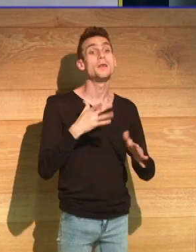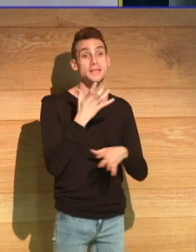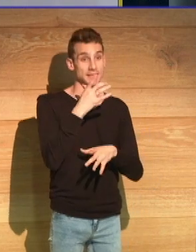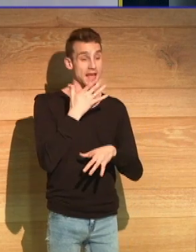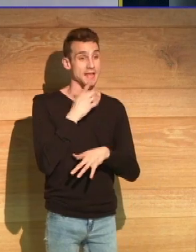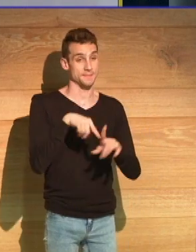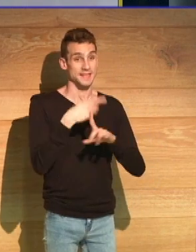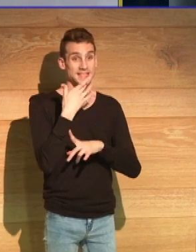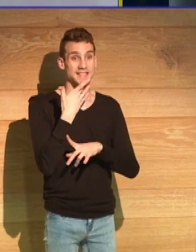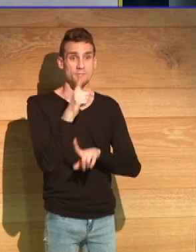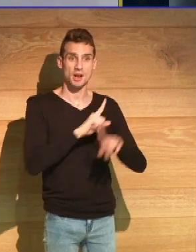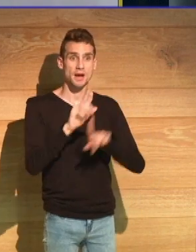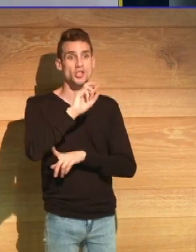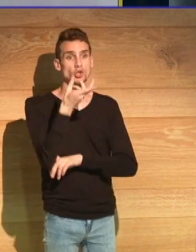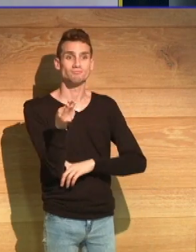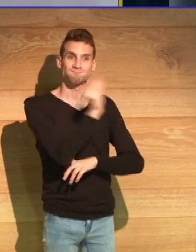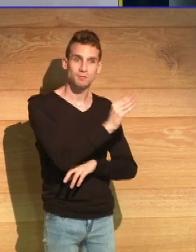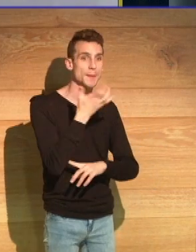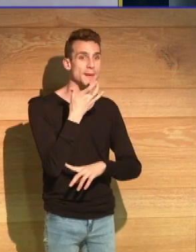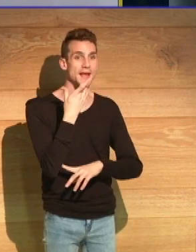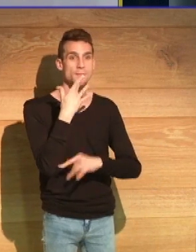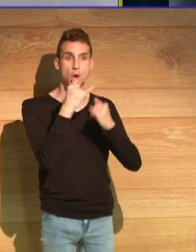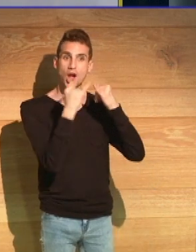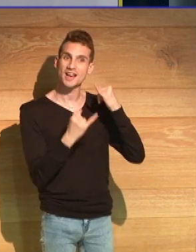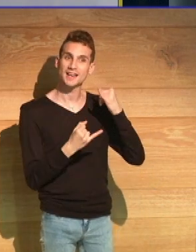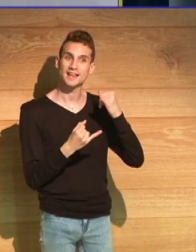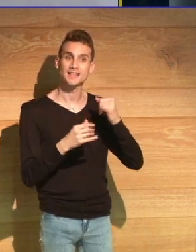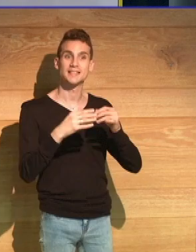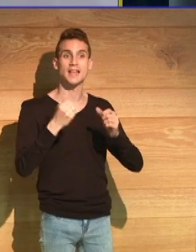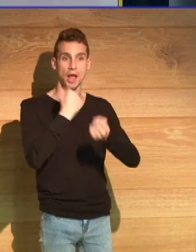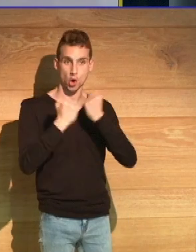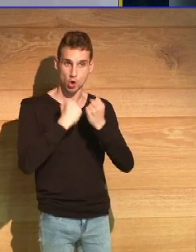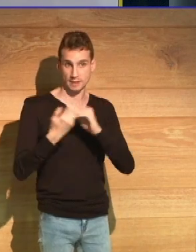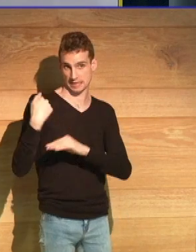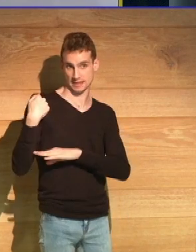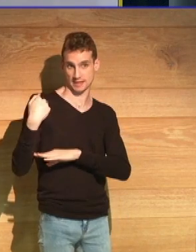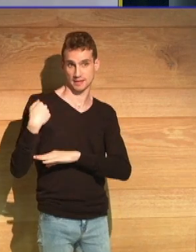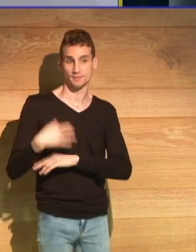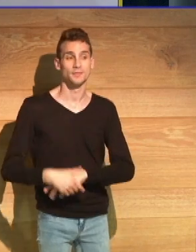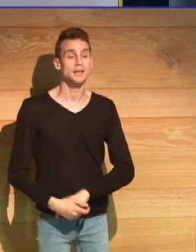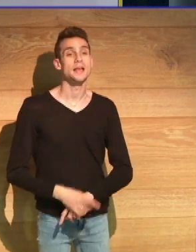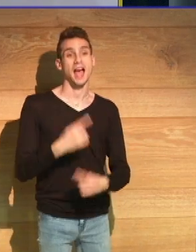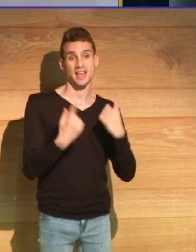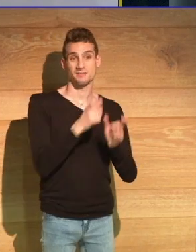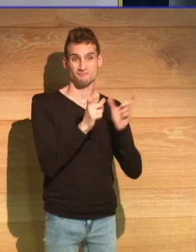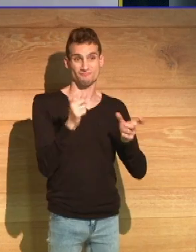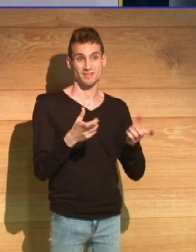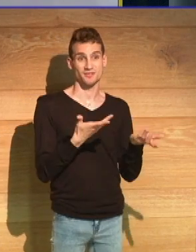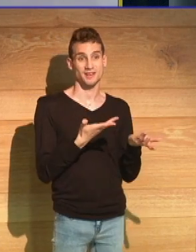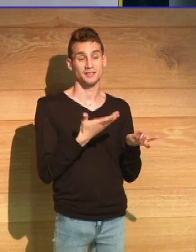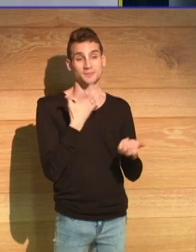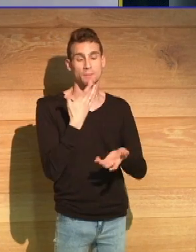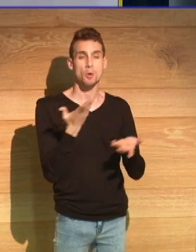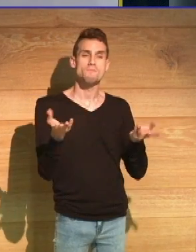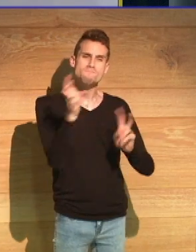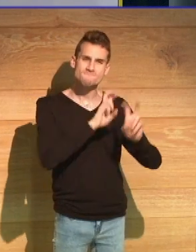ejemplo, la crisis económica que hemos tenido no hace tanto tiempo. Y bueno, pues la gente a veces en la cultura, por ejemplo,